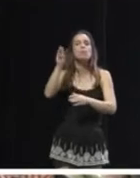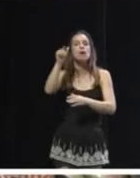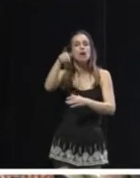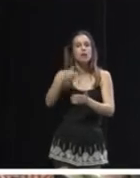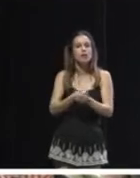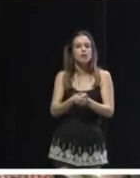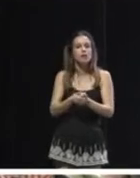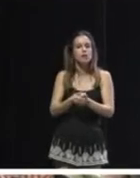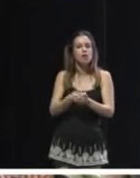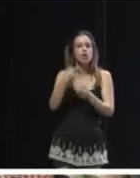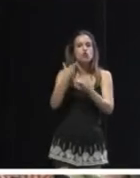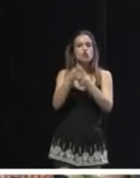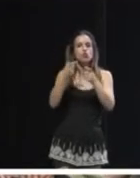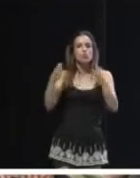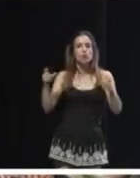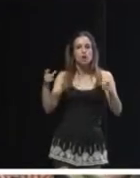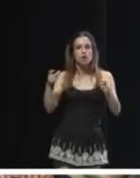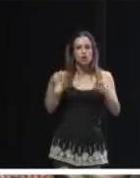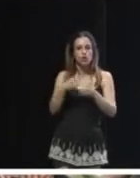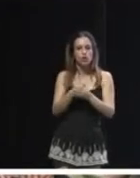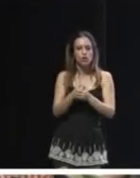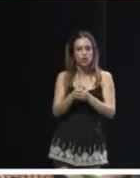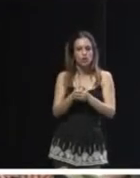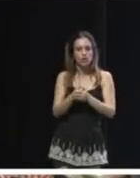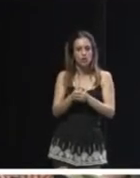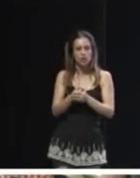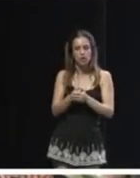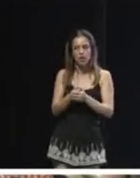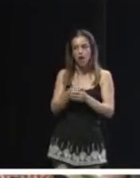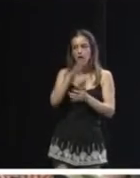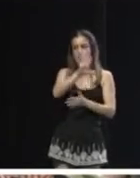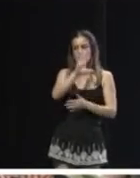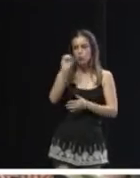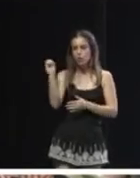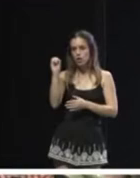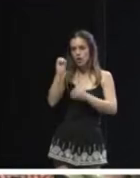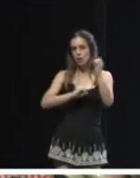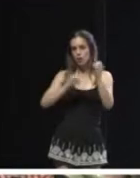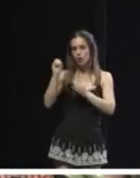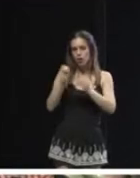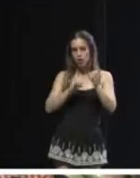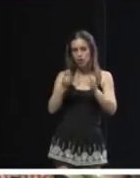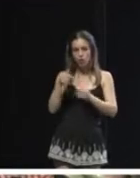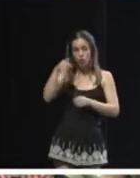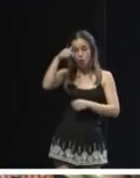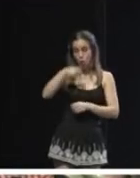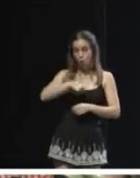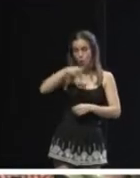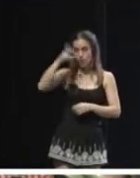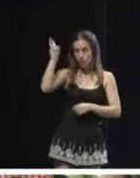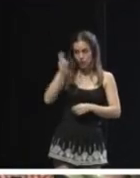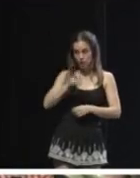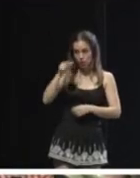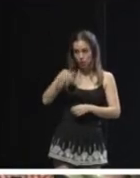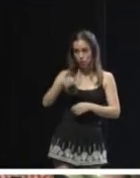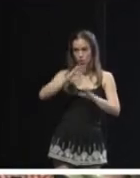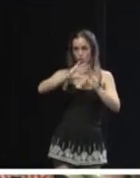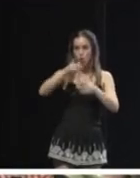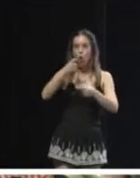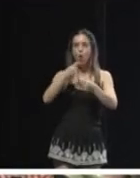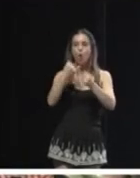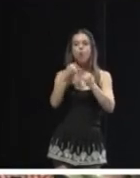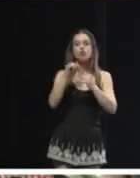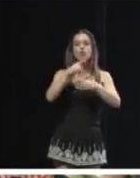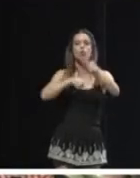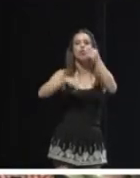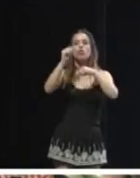Eran superiores, ya sabéis, al 50%. Vengo hoy con los últimos datos de ejecución,